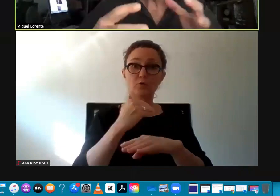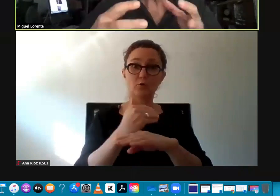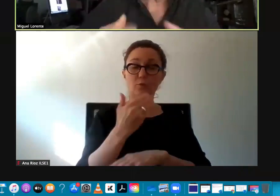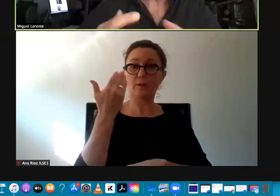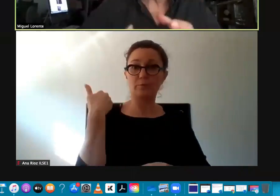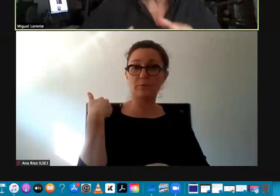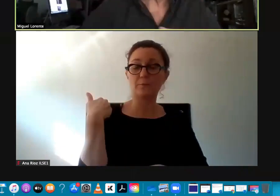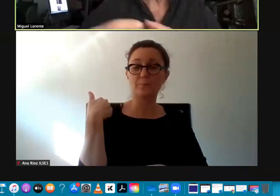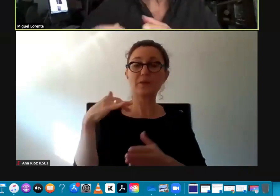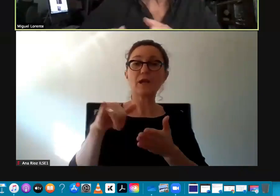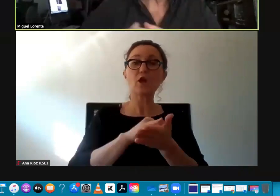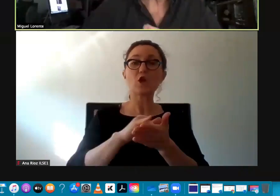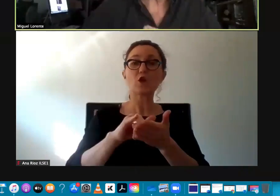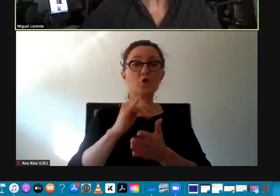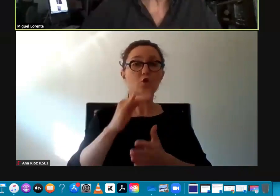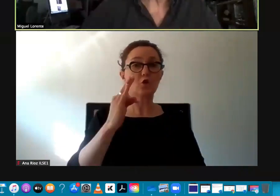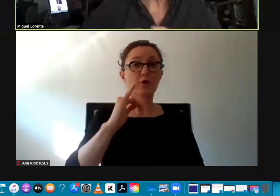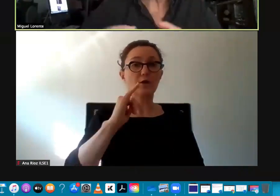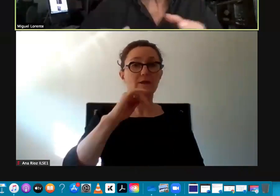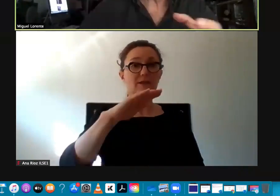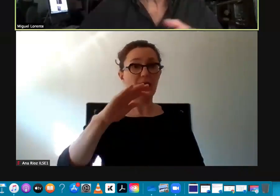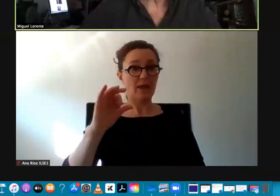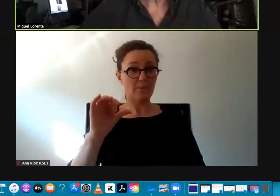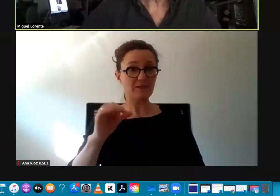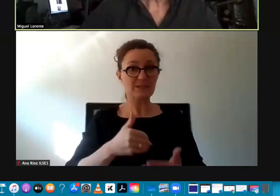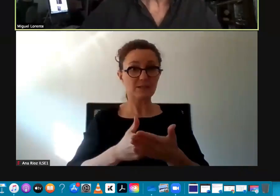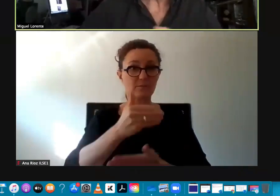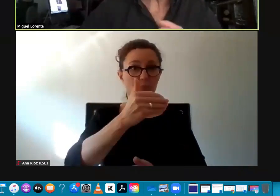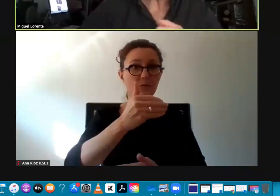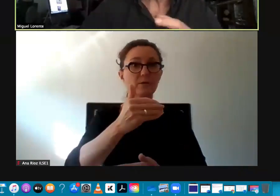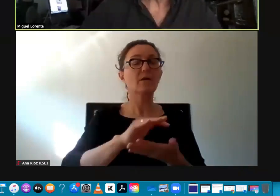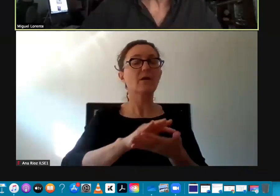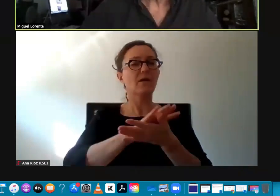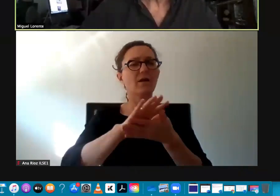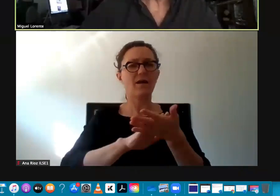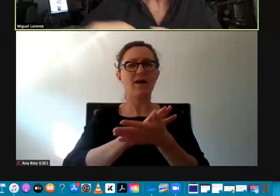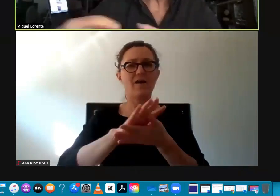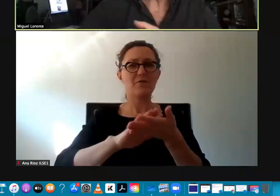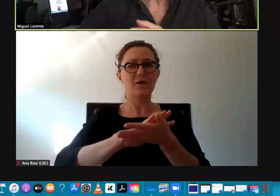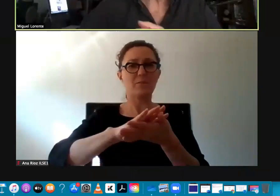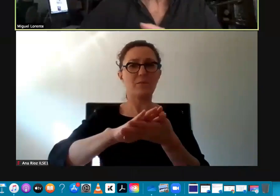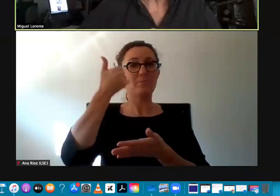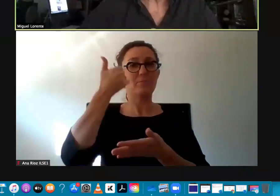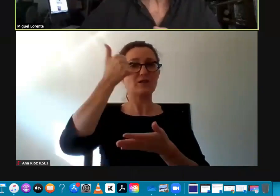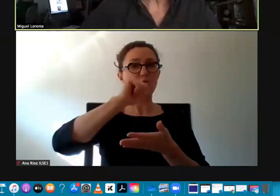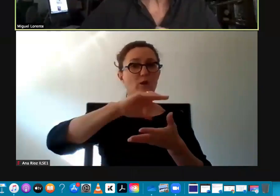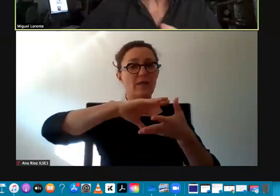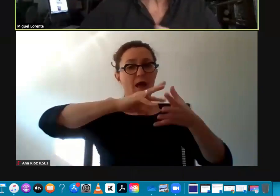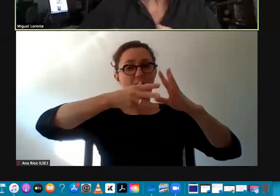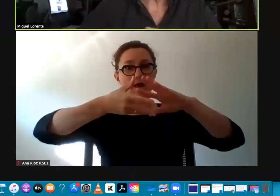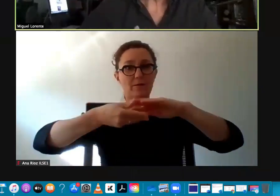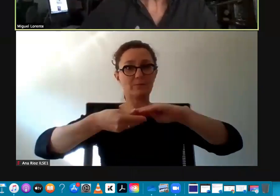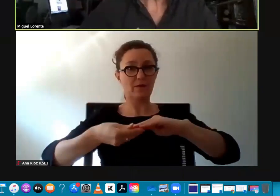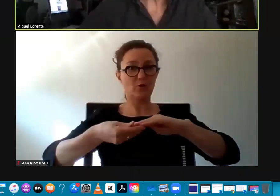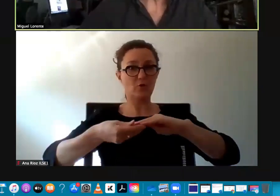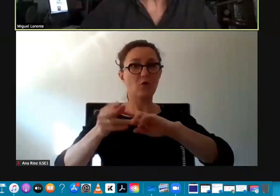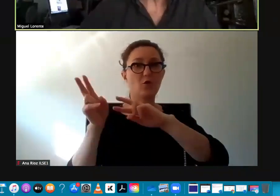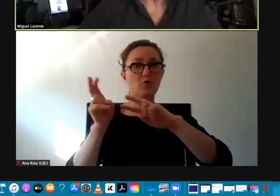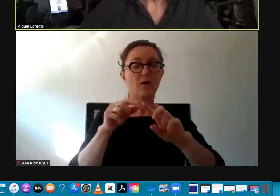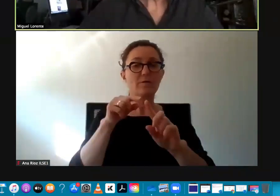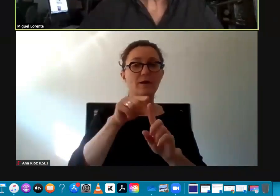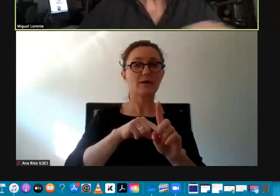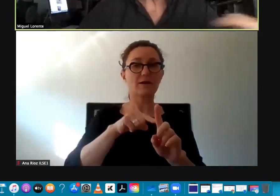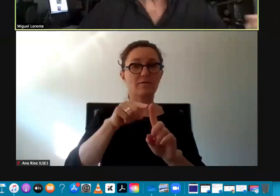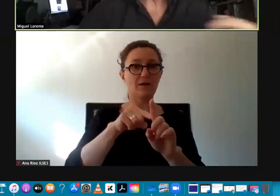York Times, hace referencia a esa adaptación de la masculinidad sobre nuevas referencias que parecen que de